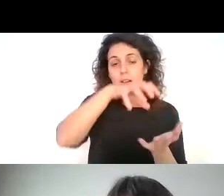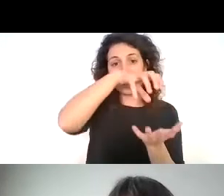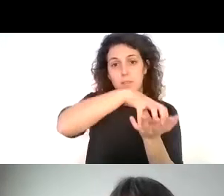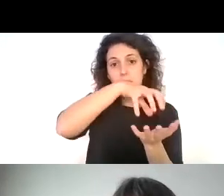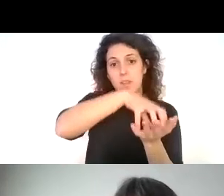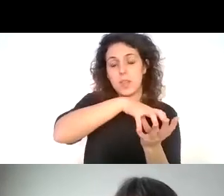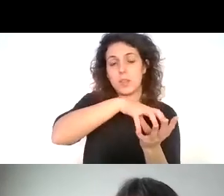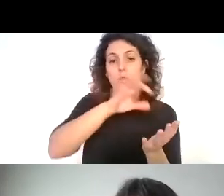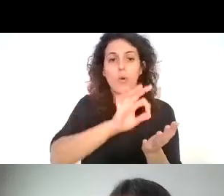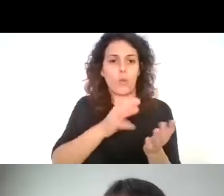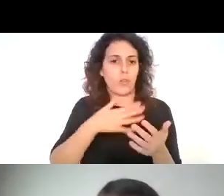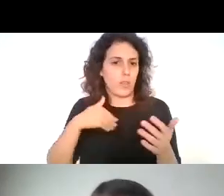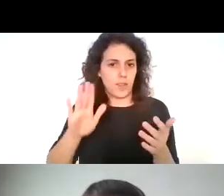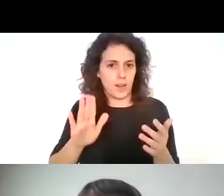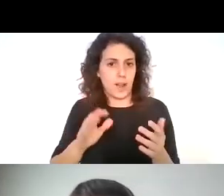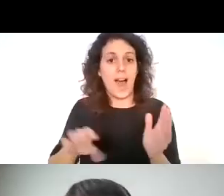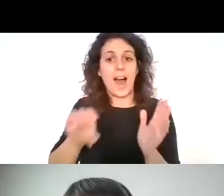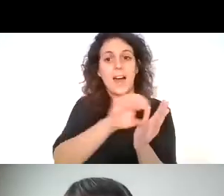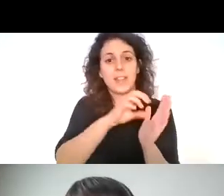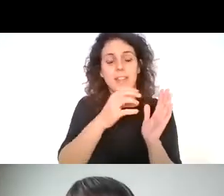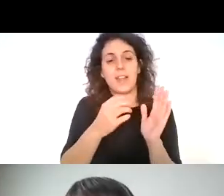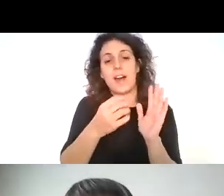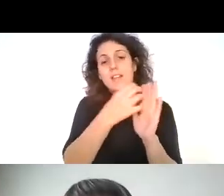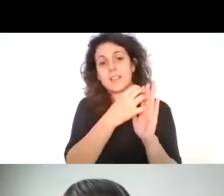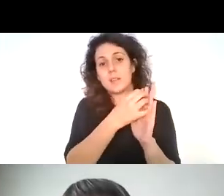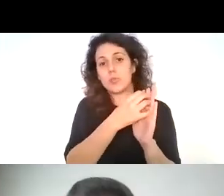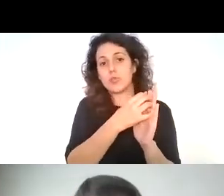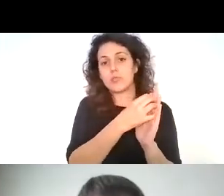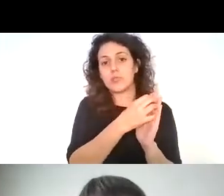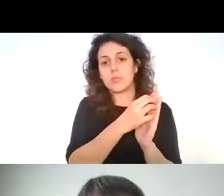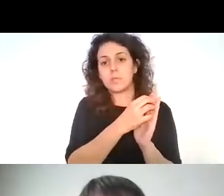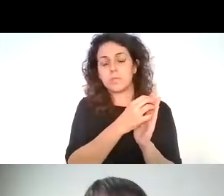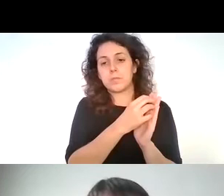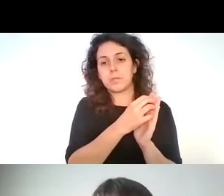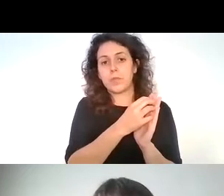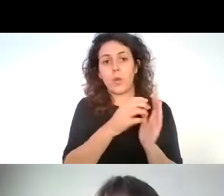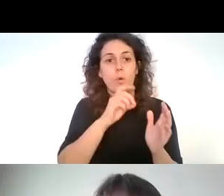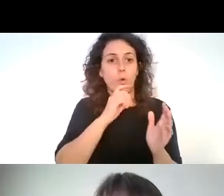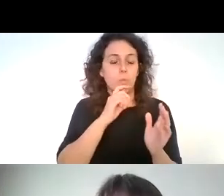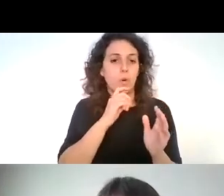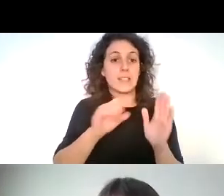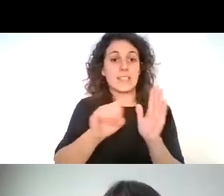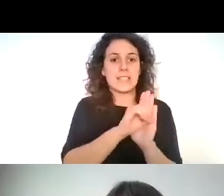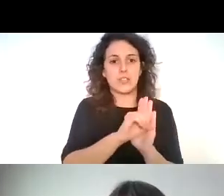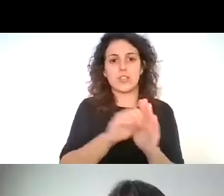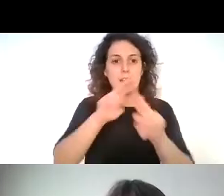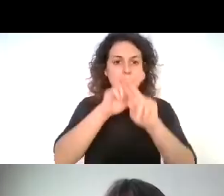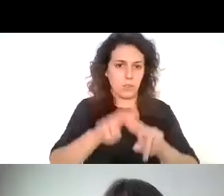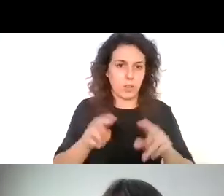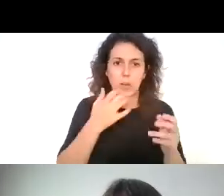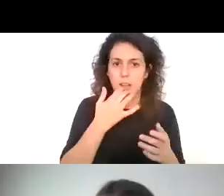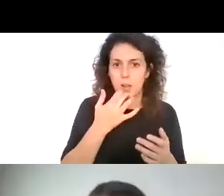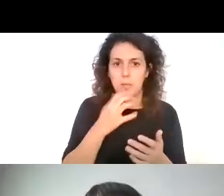oportuno. Los adhesivos se han recogido en función de los símbolos internacionales, aquellos que hubiera, como en el caso pues,